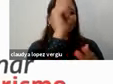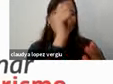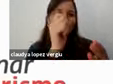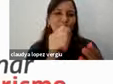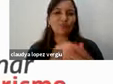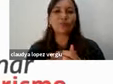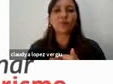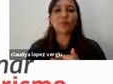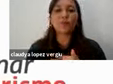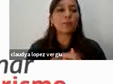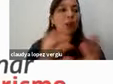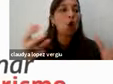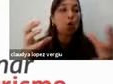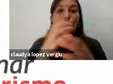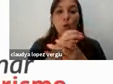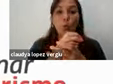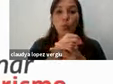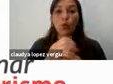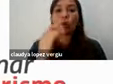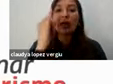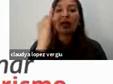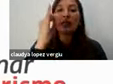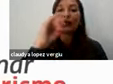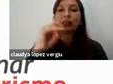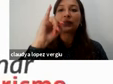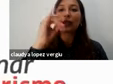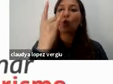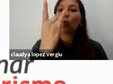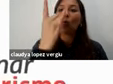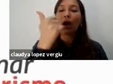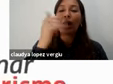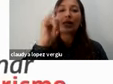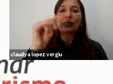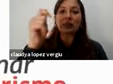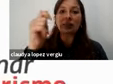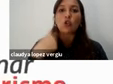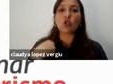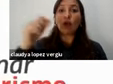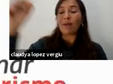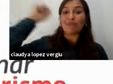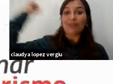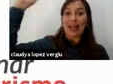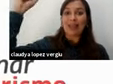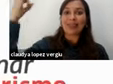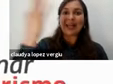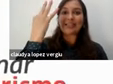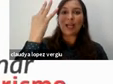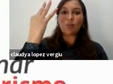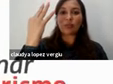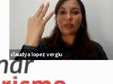Saía Takiwasi nos apoyaron, ¿no? Ellos son nuestros aliados. Entonces, fuimos ganadoras como tercer puesto